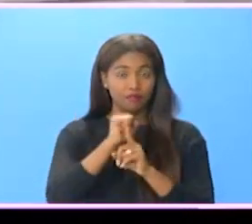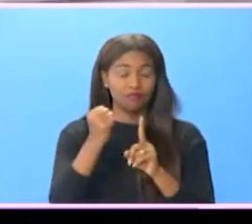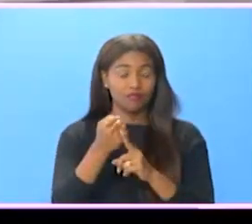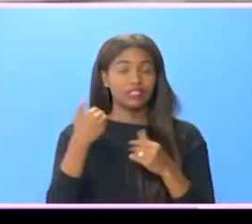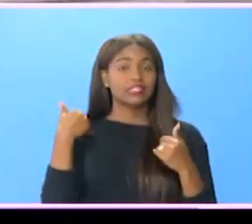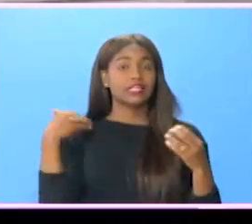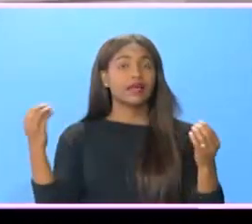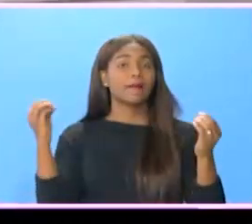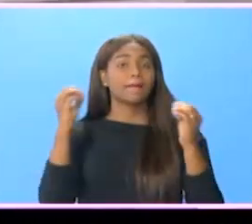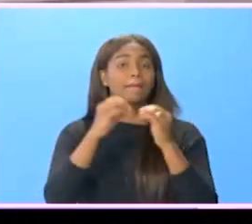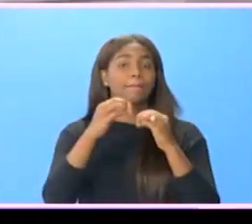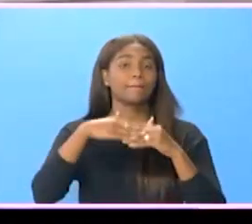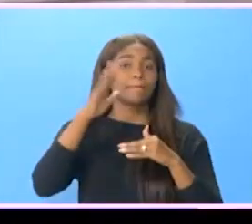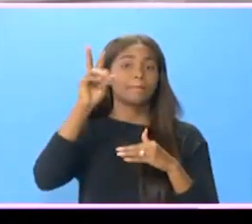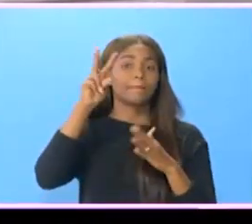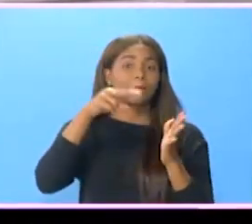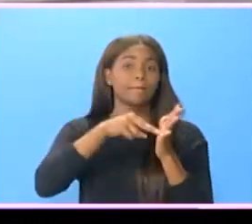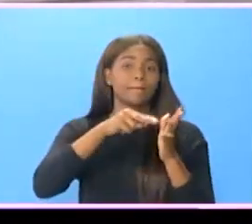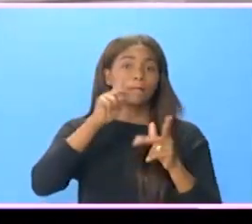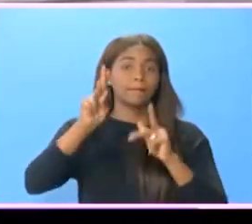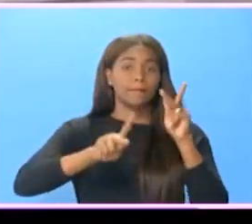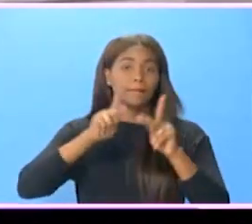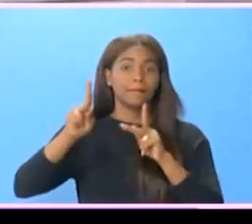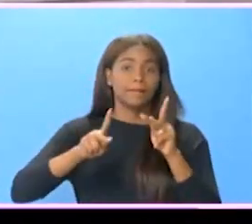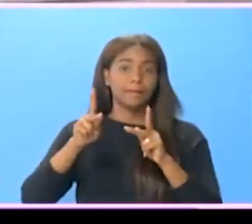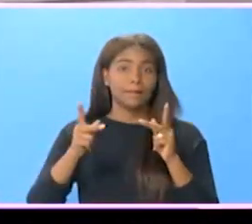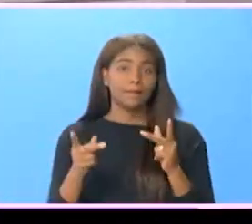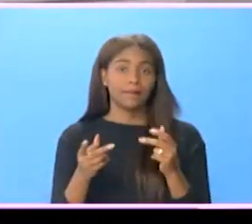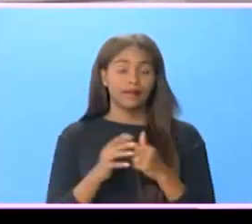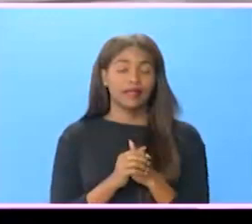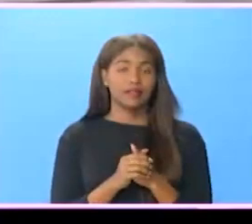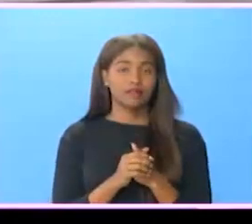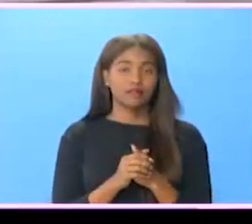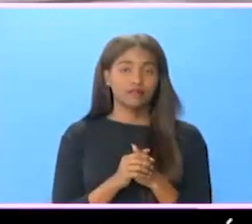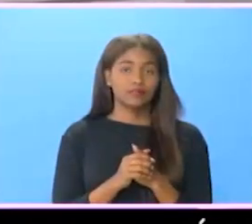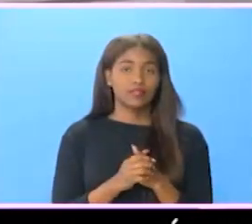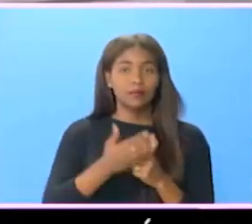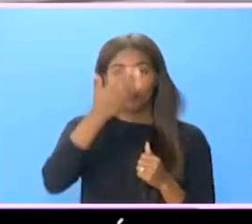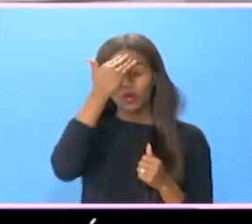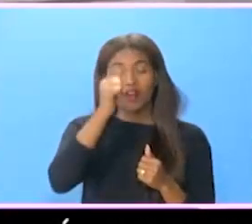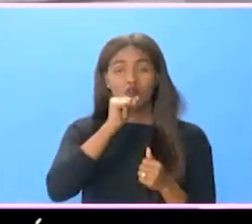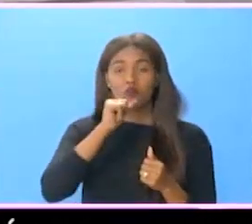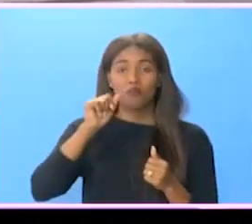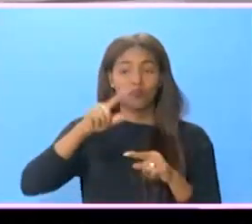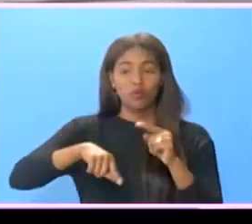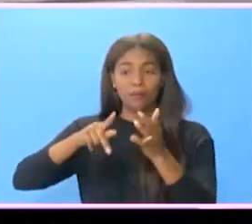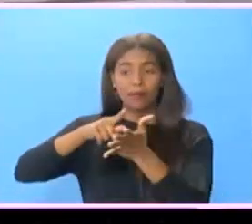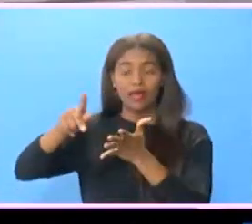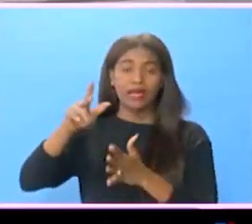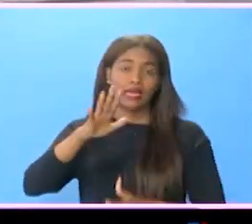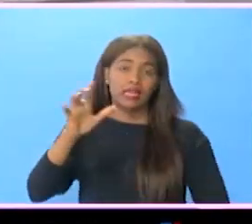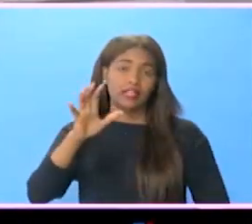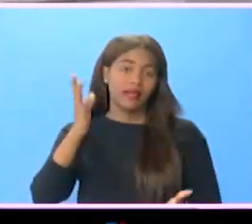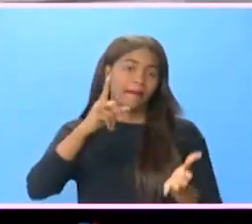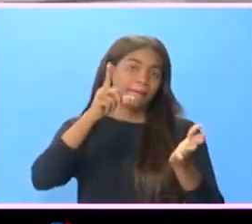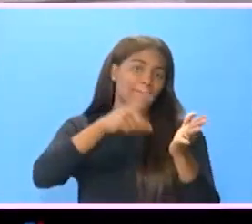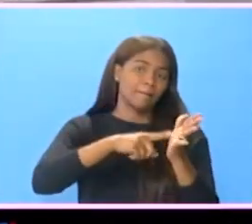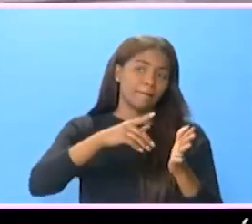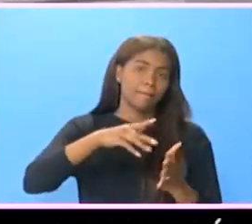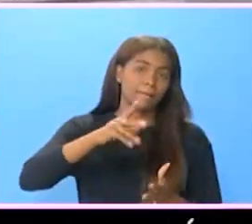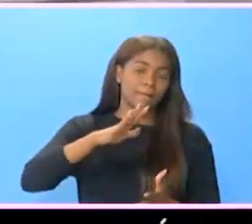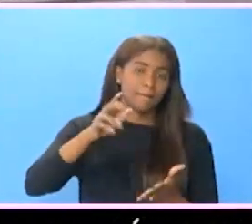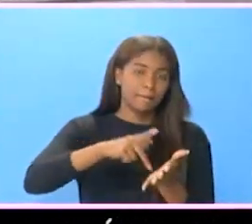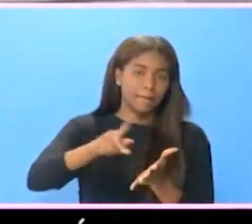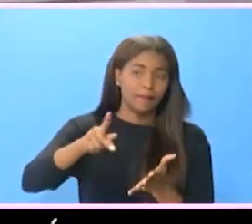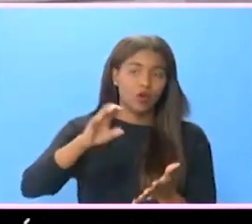hay más de 2.000 ciudadanos que entre enfermos porque no pueden pagar 500 pesos, 1.000 pesos, 5.000 pesos,